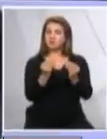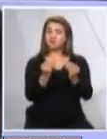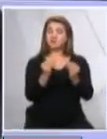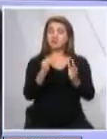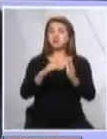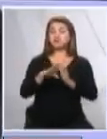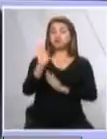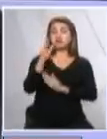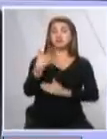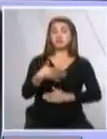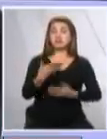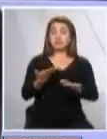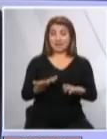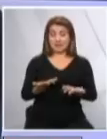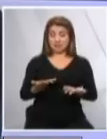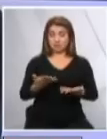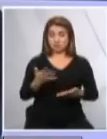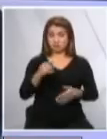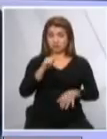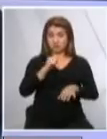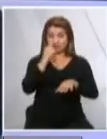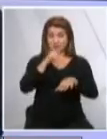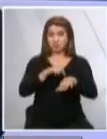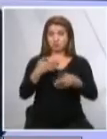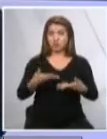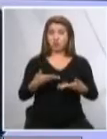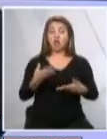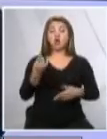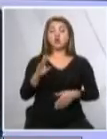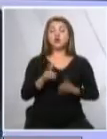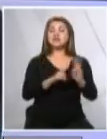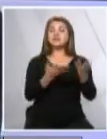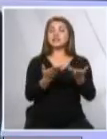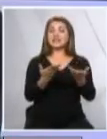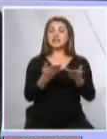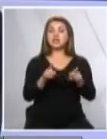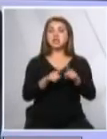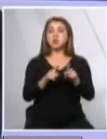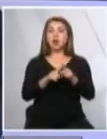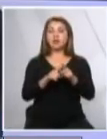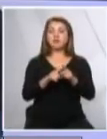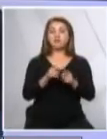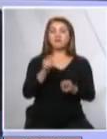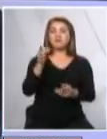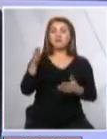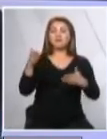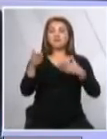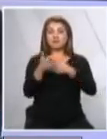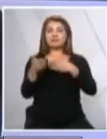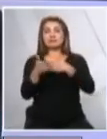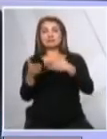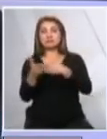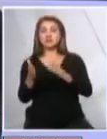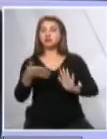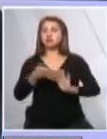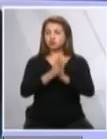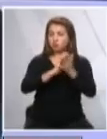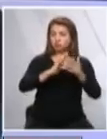muy relevante para los tiempos actuales. Y me parece que lo único que están haciendo es ir poniendo barreras, ¿ya?, frenos a todo este